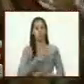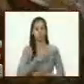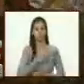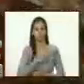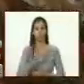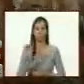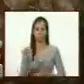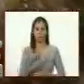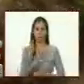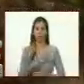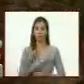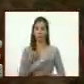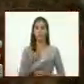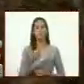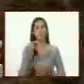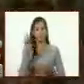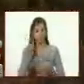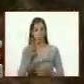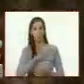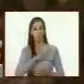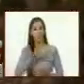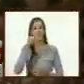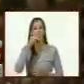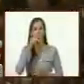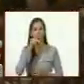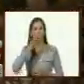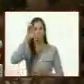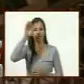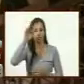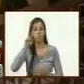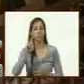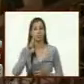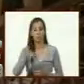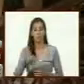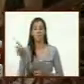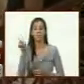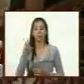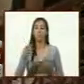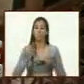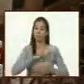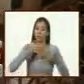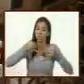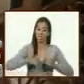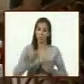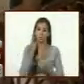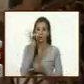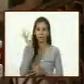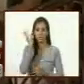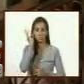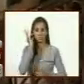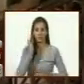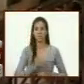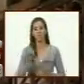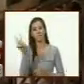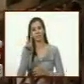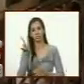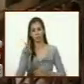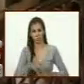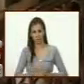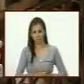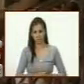la Venezuela de nuestros nietos y nietas, la Venezuela de nuestras hijas e hijos, la